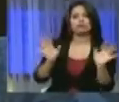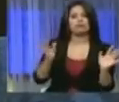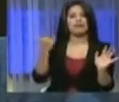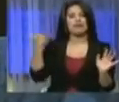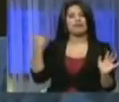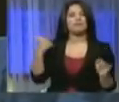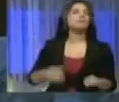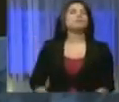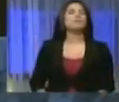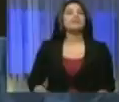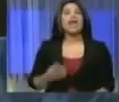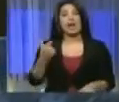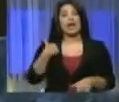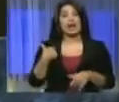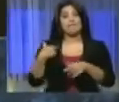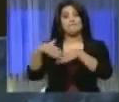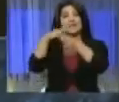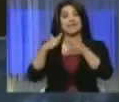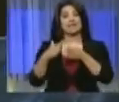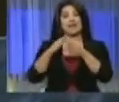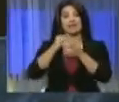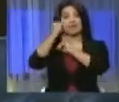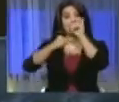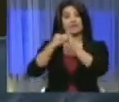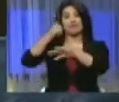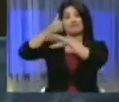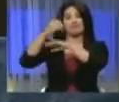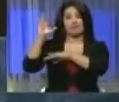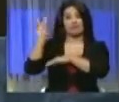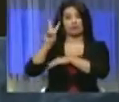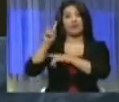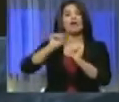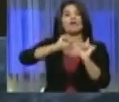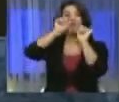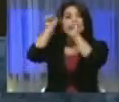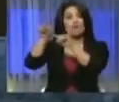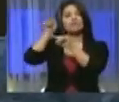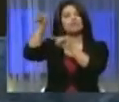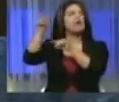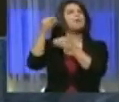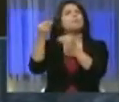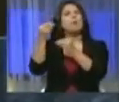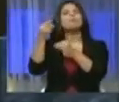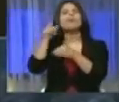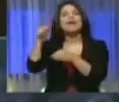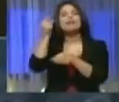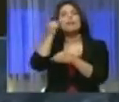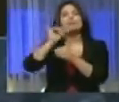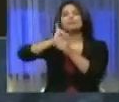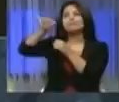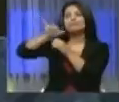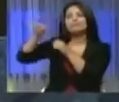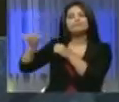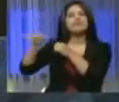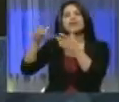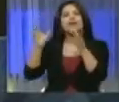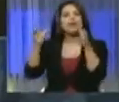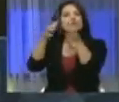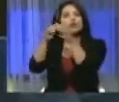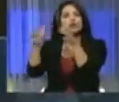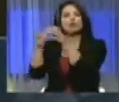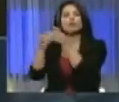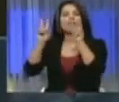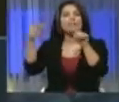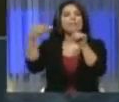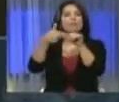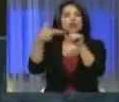encuentra en una gira petrolera, energética, económica y financiera por países productores